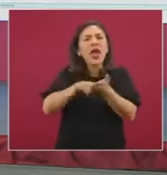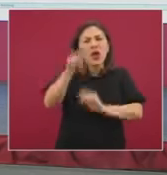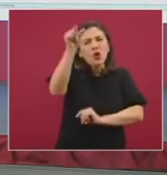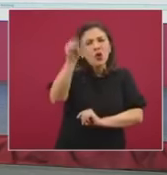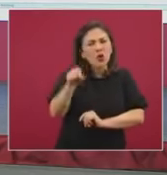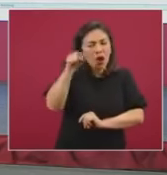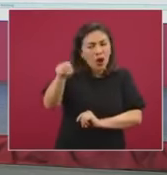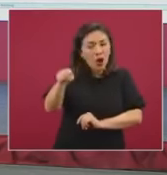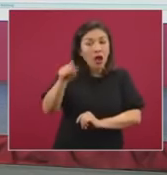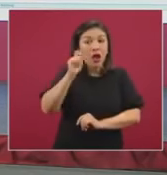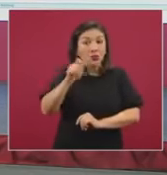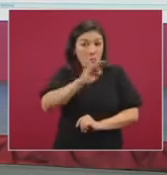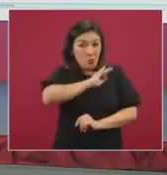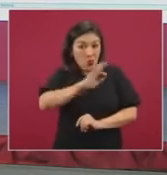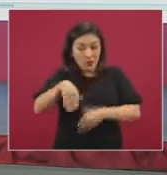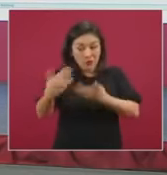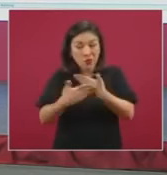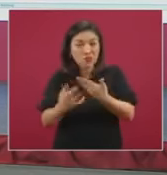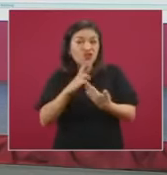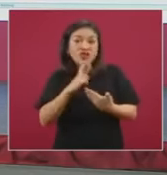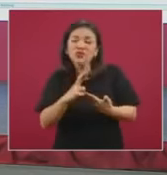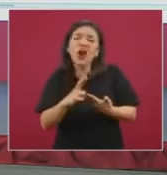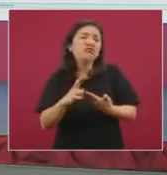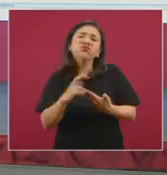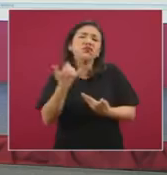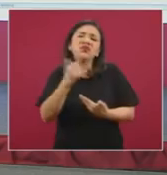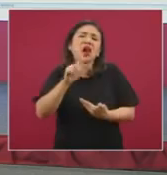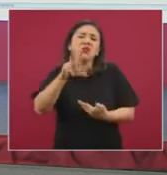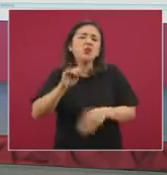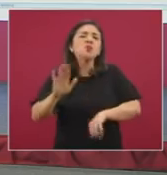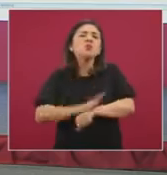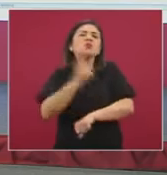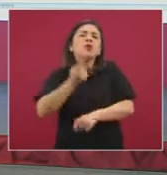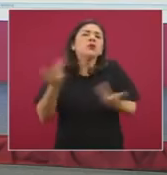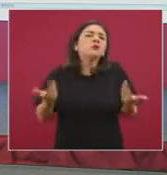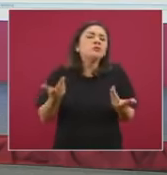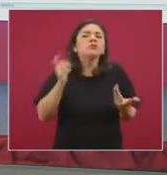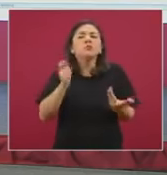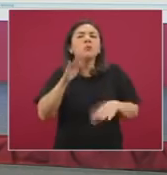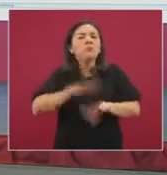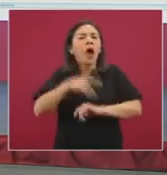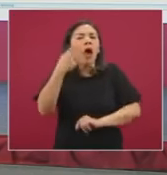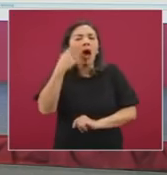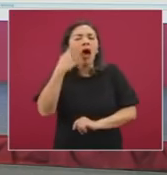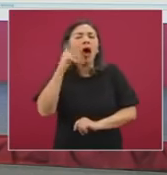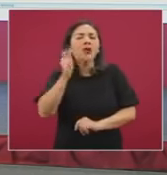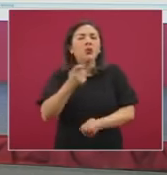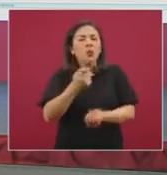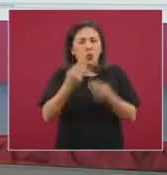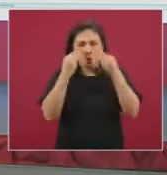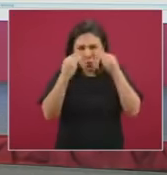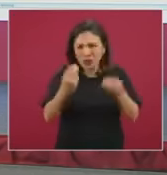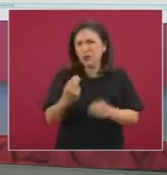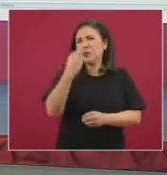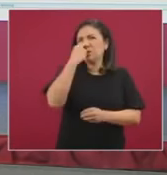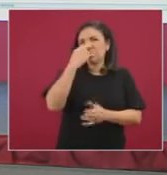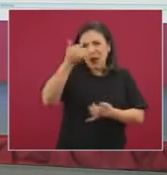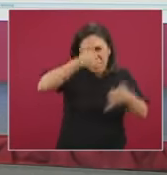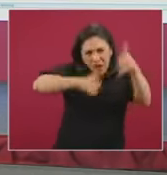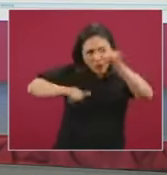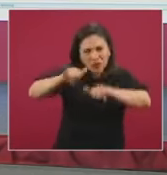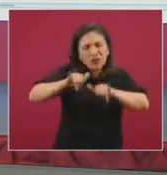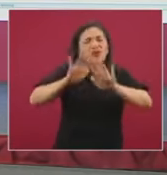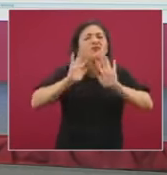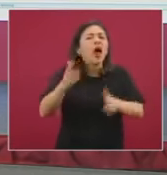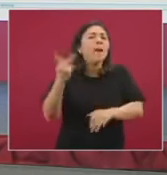que no va a tener posibilidad de resultados por diferentes razones. Principalmente es porque se ha tomado la muestra y ha habido